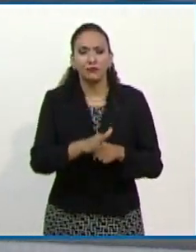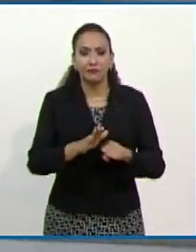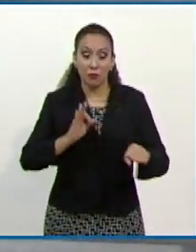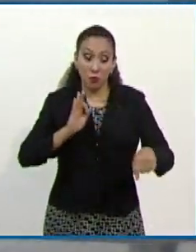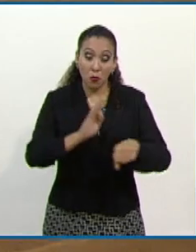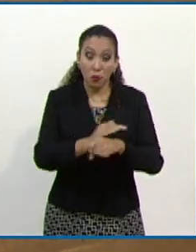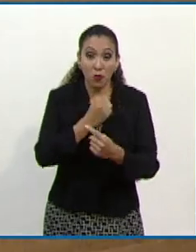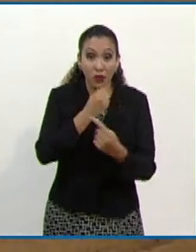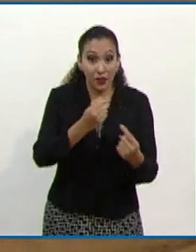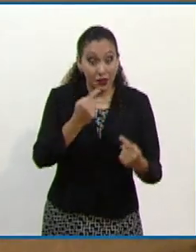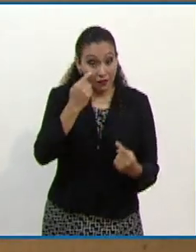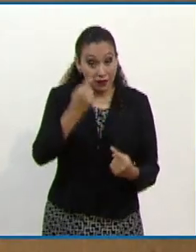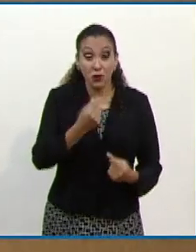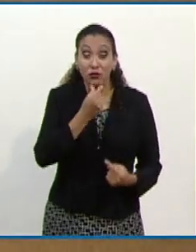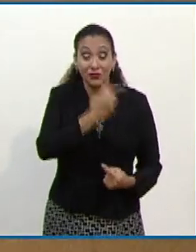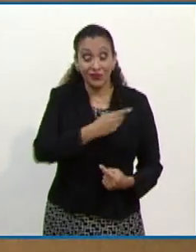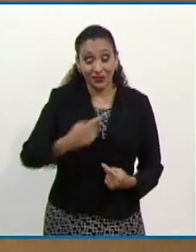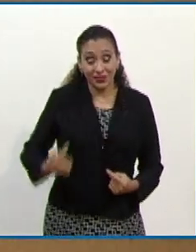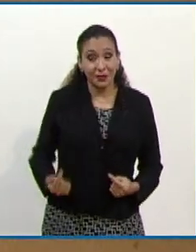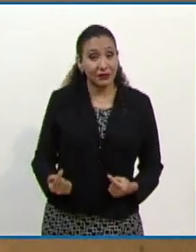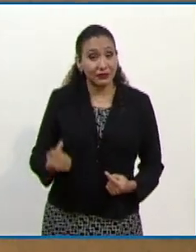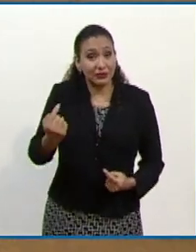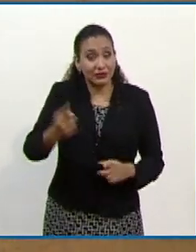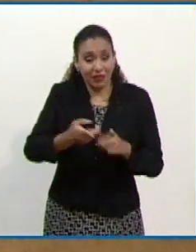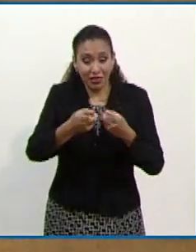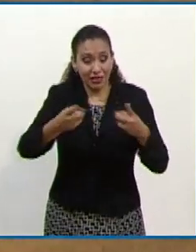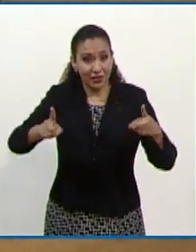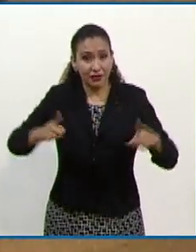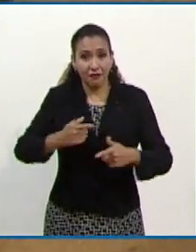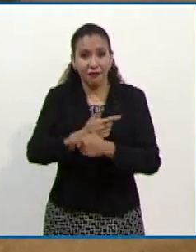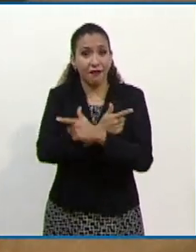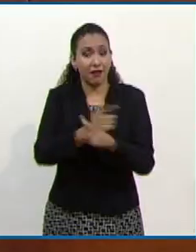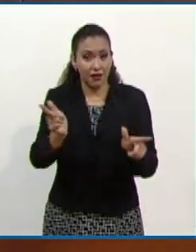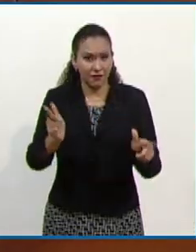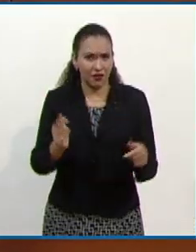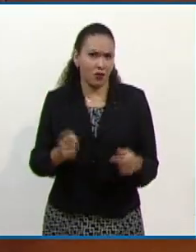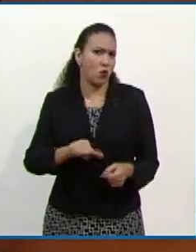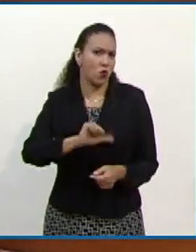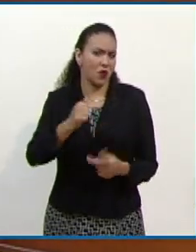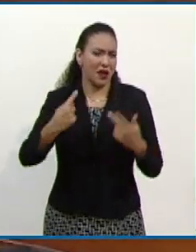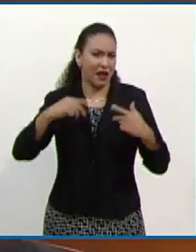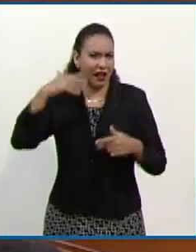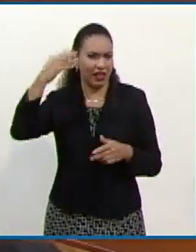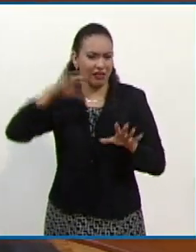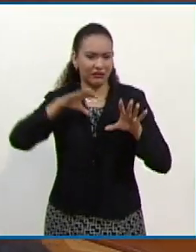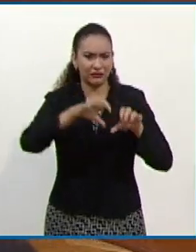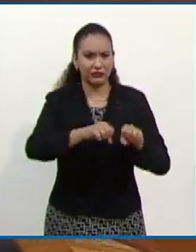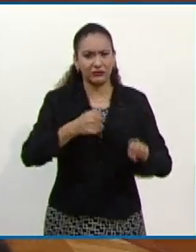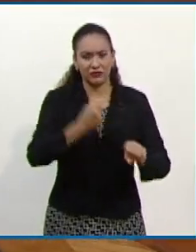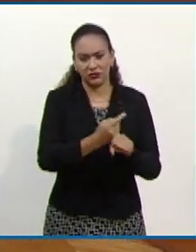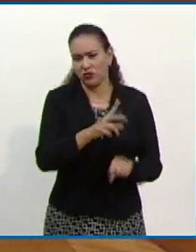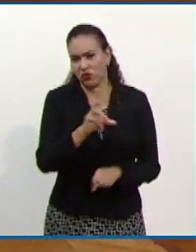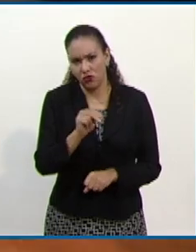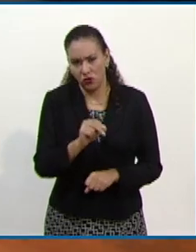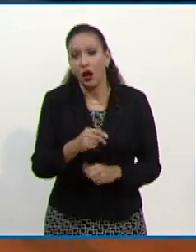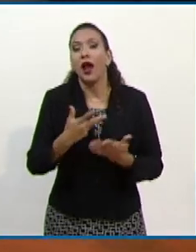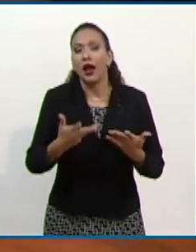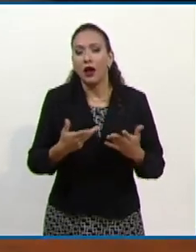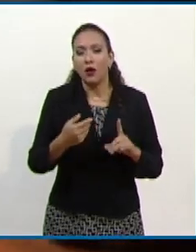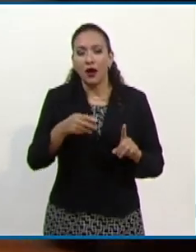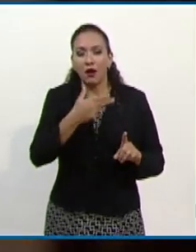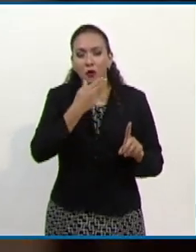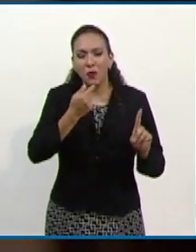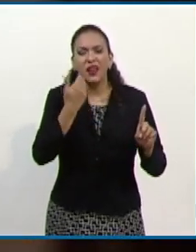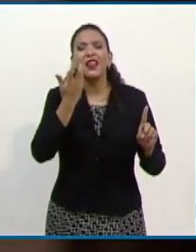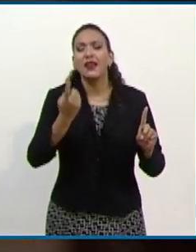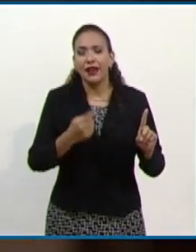libertad sexual de niñas, niños y adolescentes. La sala explicó que la pena no es irracional, pues el legislador pretendió inhibir una conducta cada